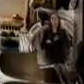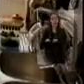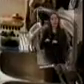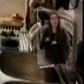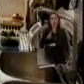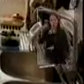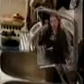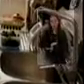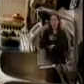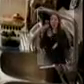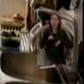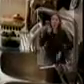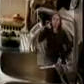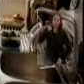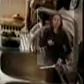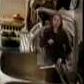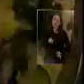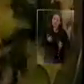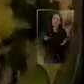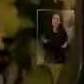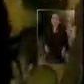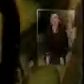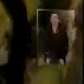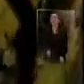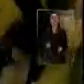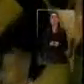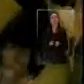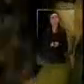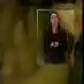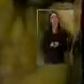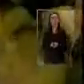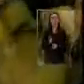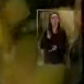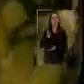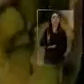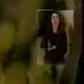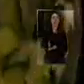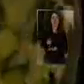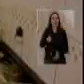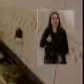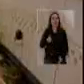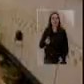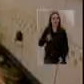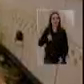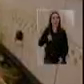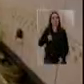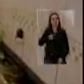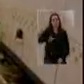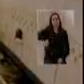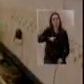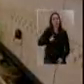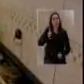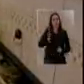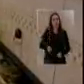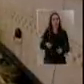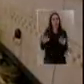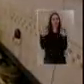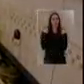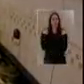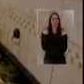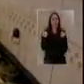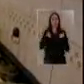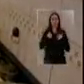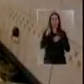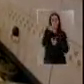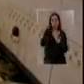veces me hacen caso, otras veces no tanto. Es como un deber que todos debiéramos tener.